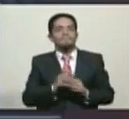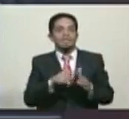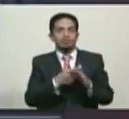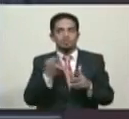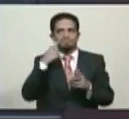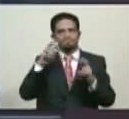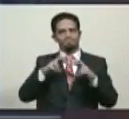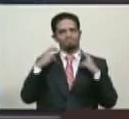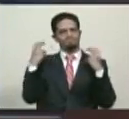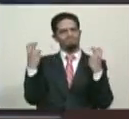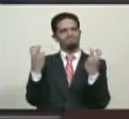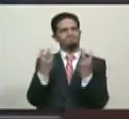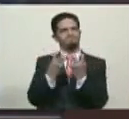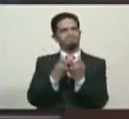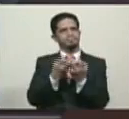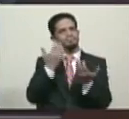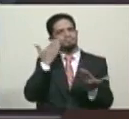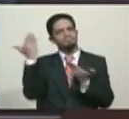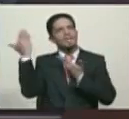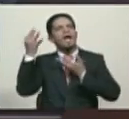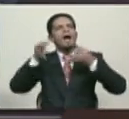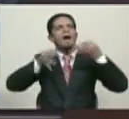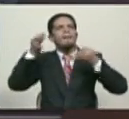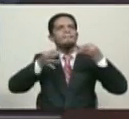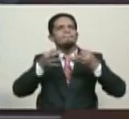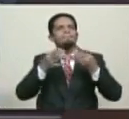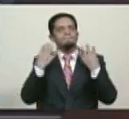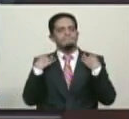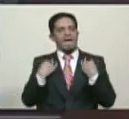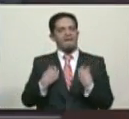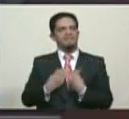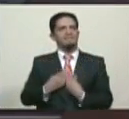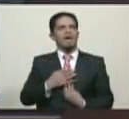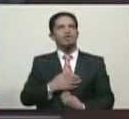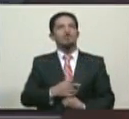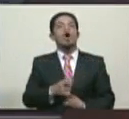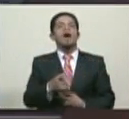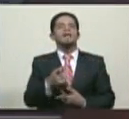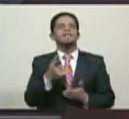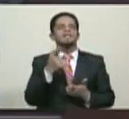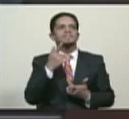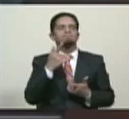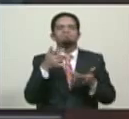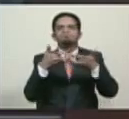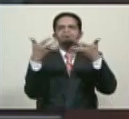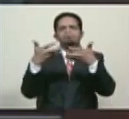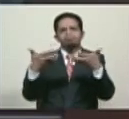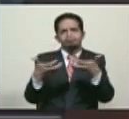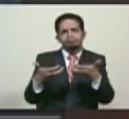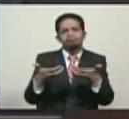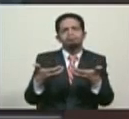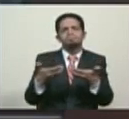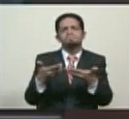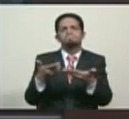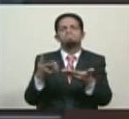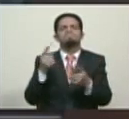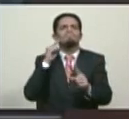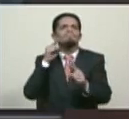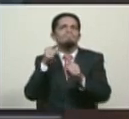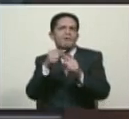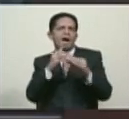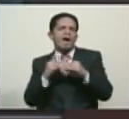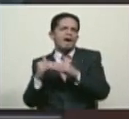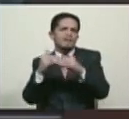Constitucional, los magistrados y magistradas que la conforman han dictado las sentencias necesarias para garantizar la